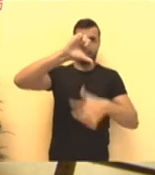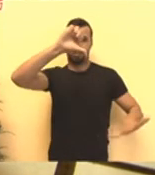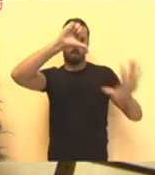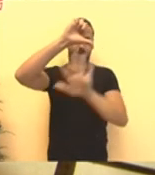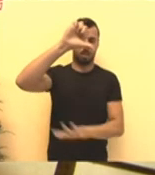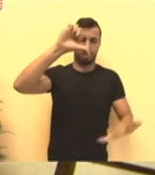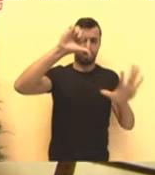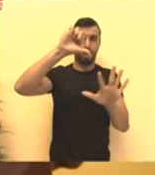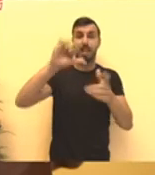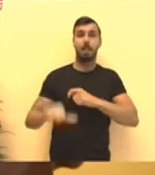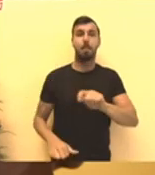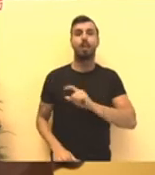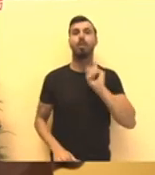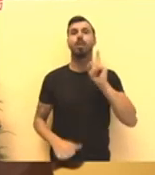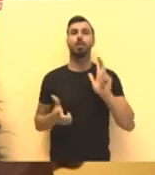solo había una vasca y yo.